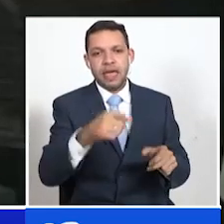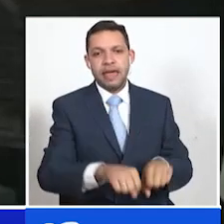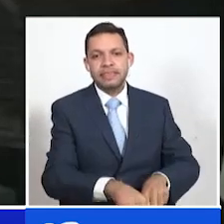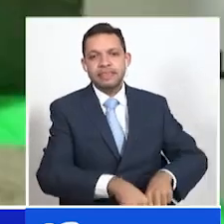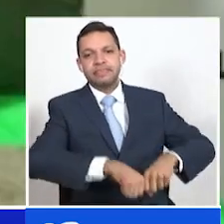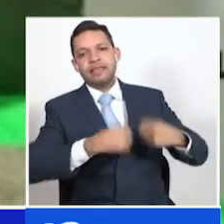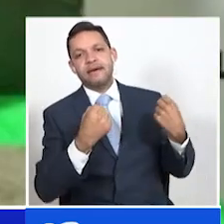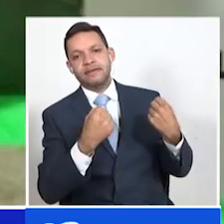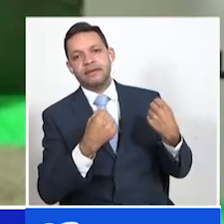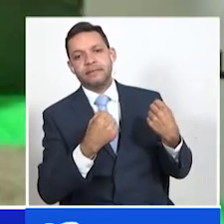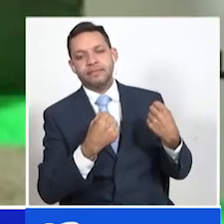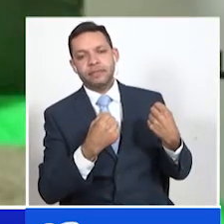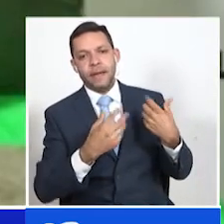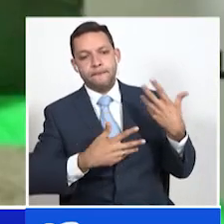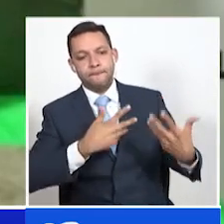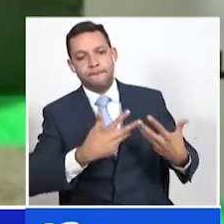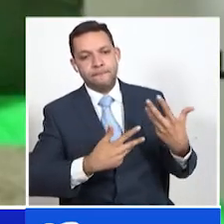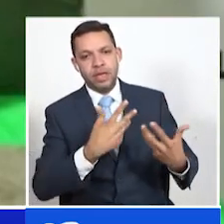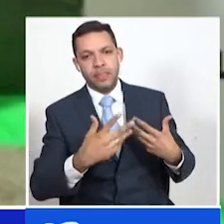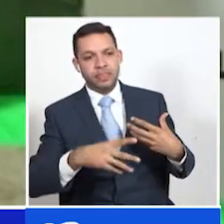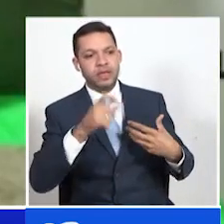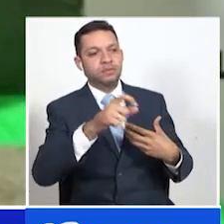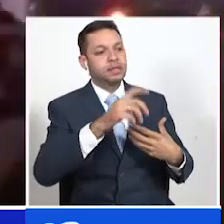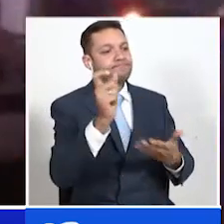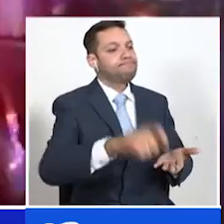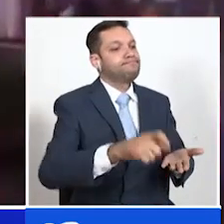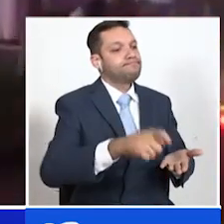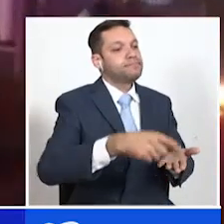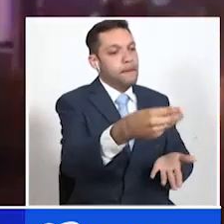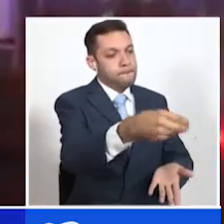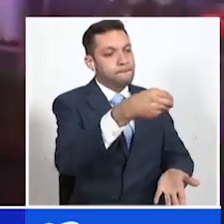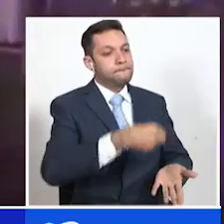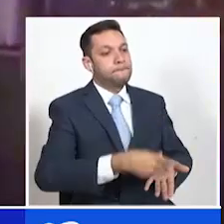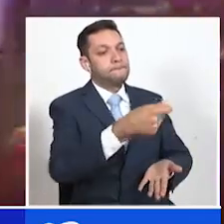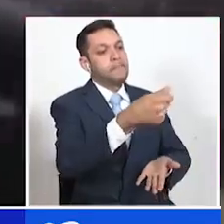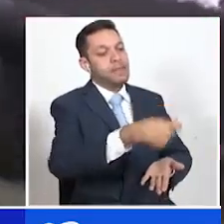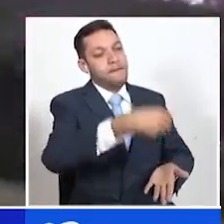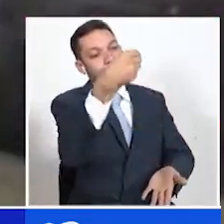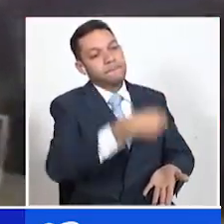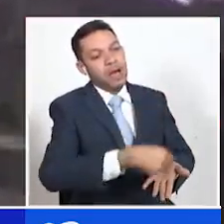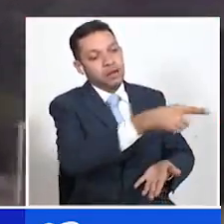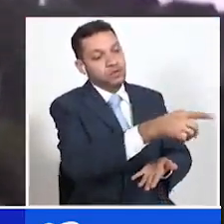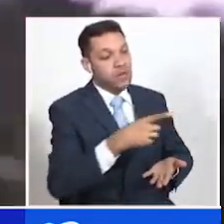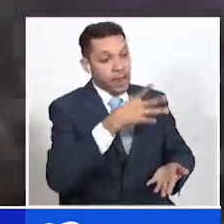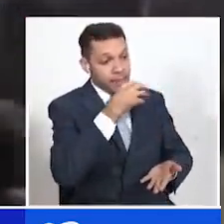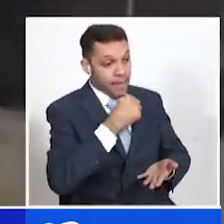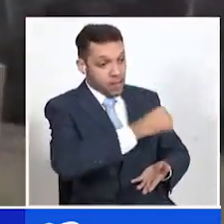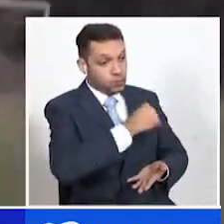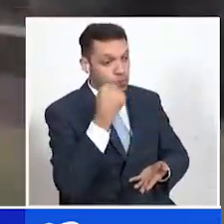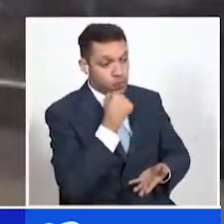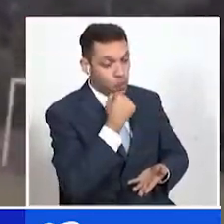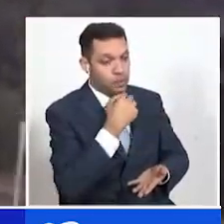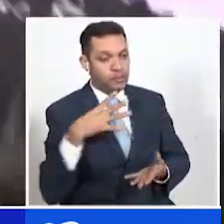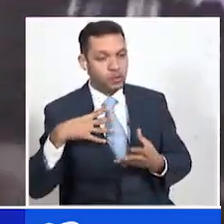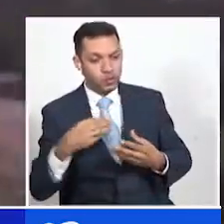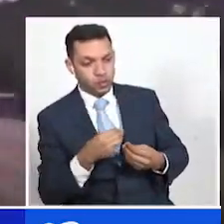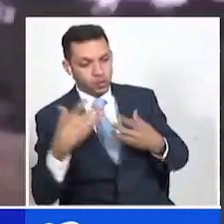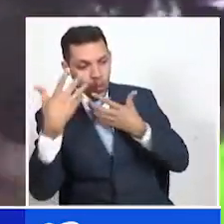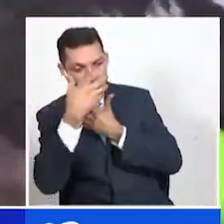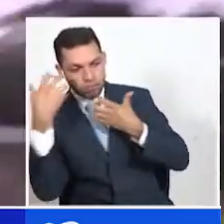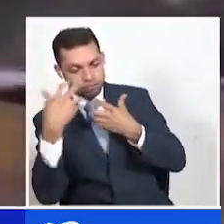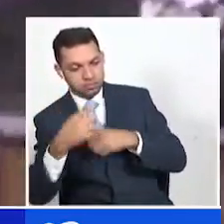y le exigen, por supuesto, el pago de esa motocicleta y empiezan a recibir llamadas amenazantes de un supuesto grupo de delincuencia